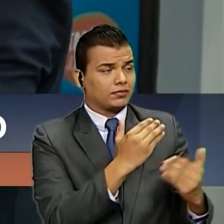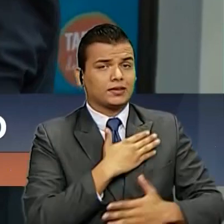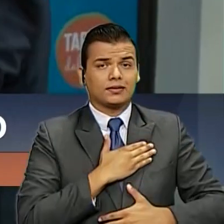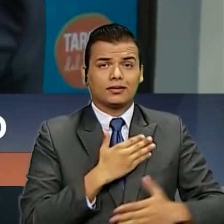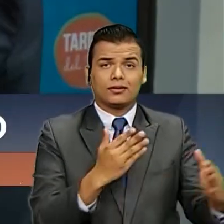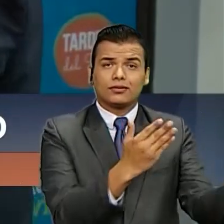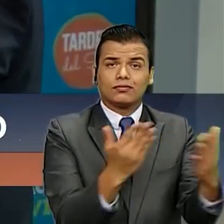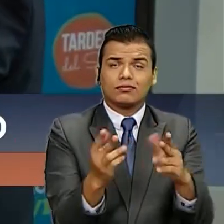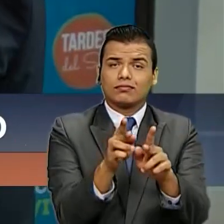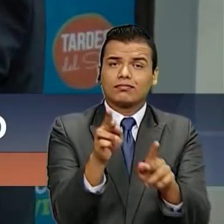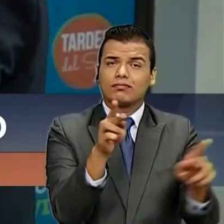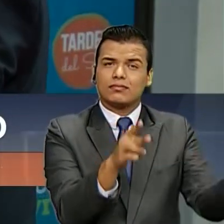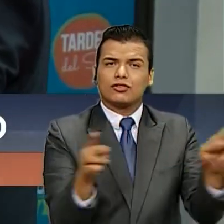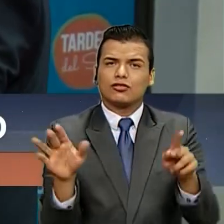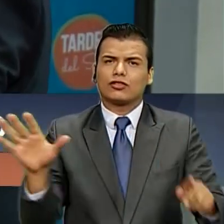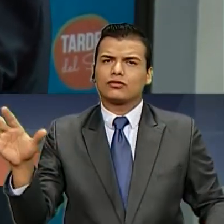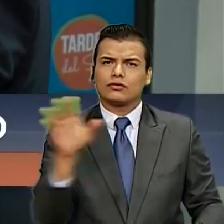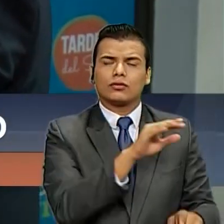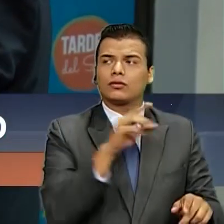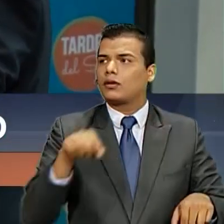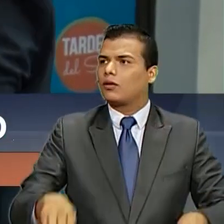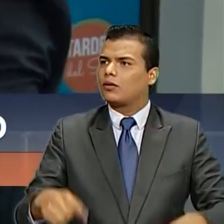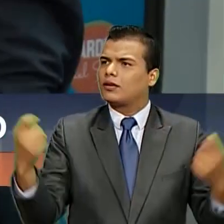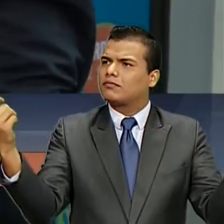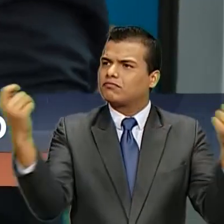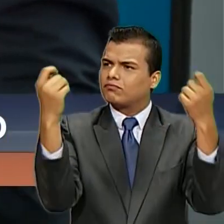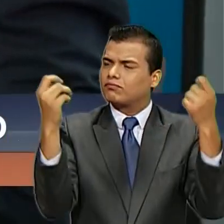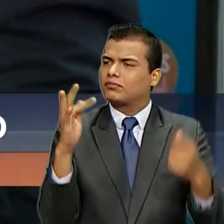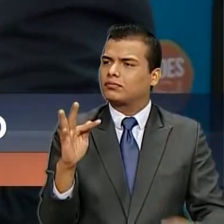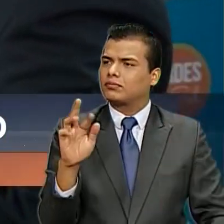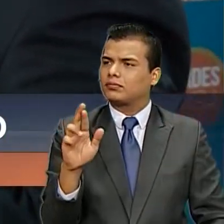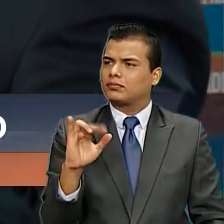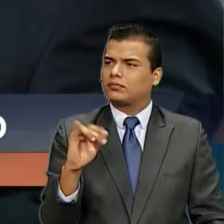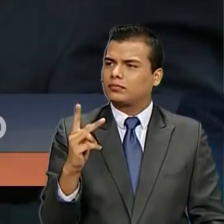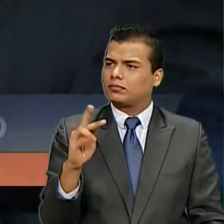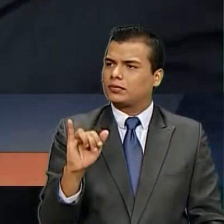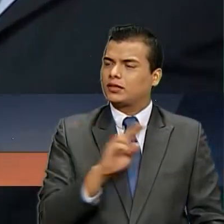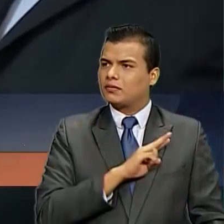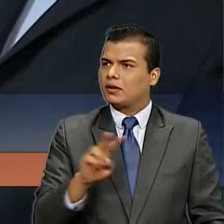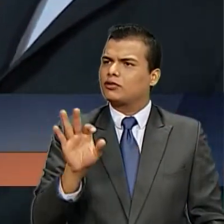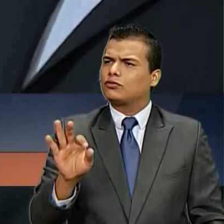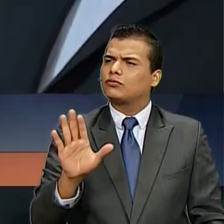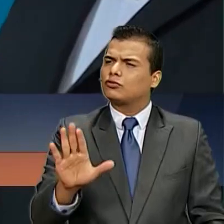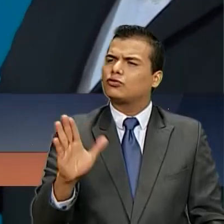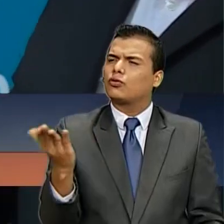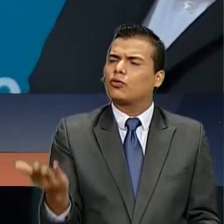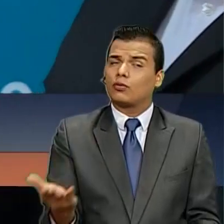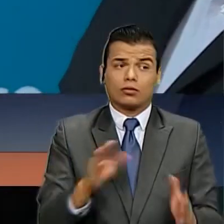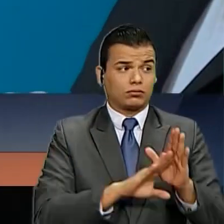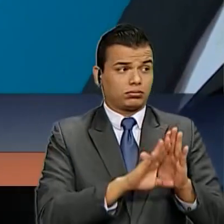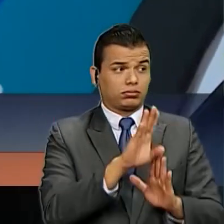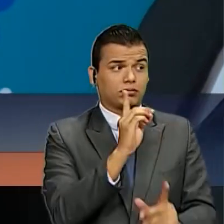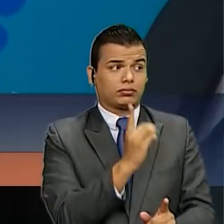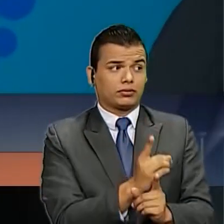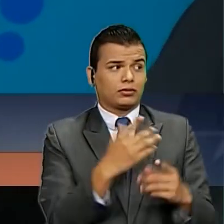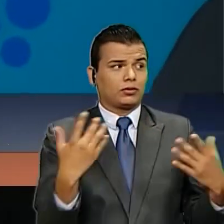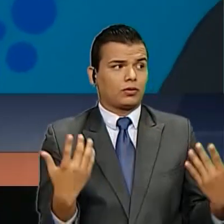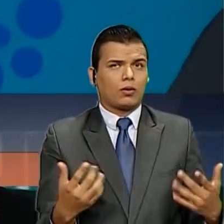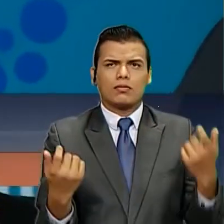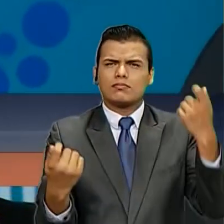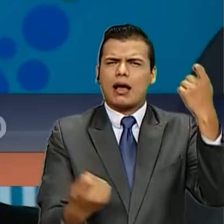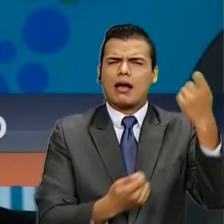televidentes. ¿Cómo va esta gran promoción del Triquivalle? El Triquivalle fue todo un éxito. Tuvimos unas